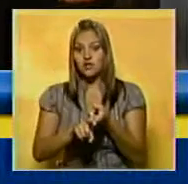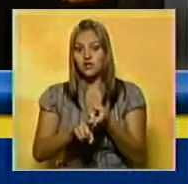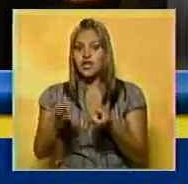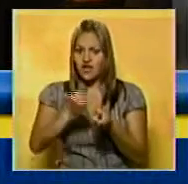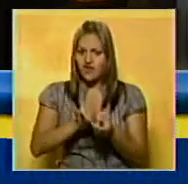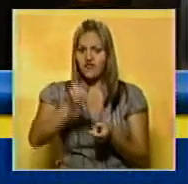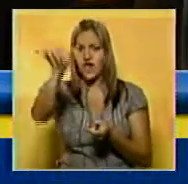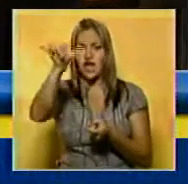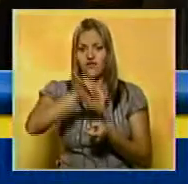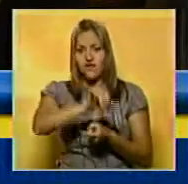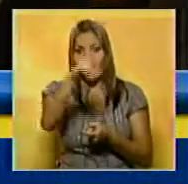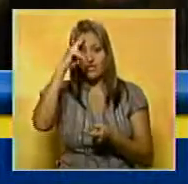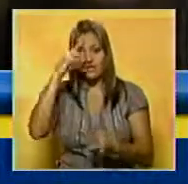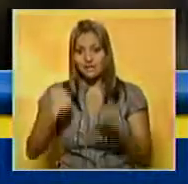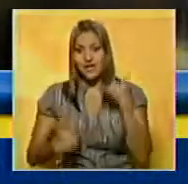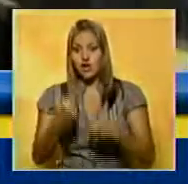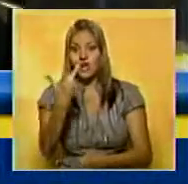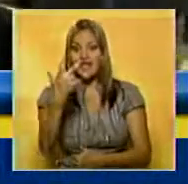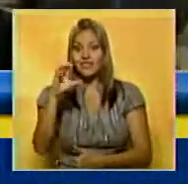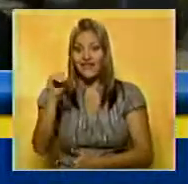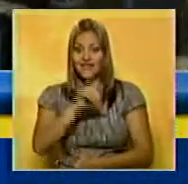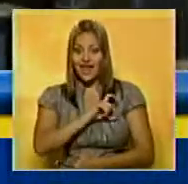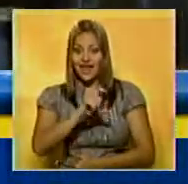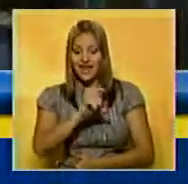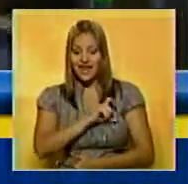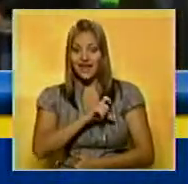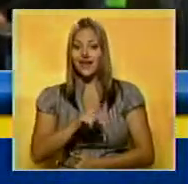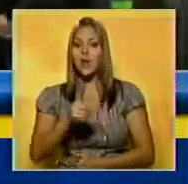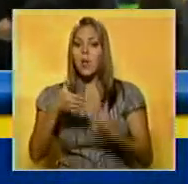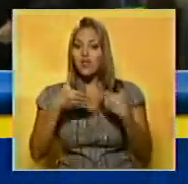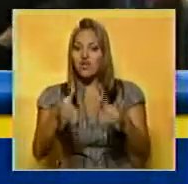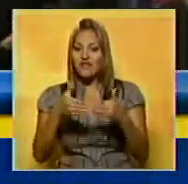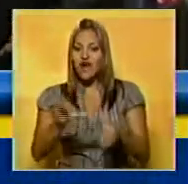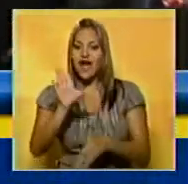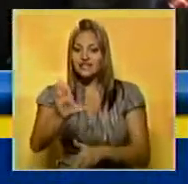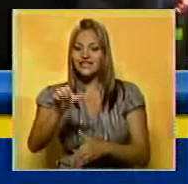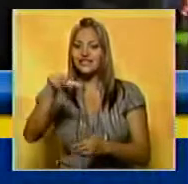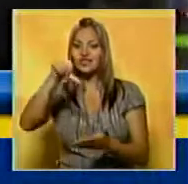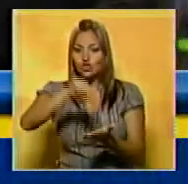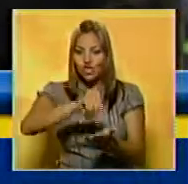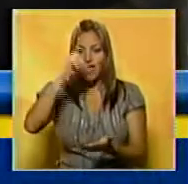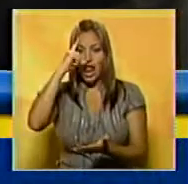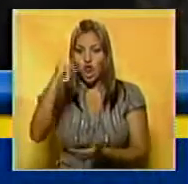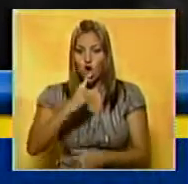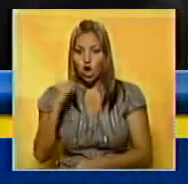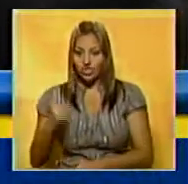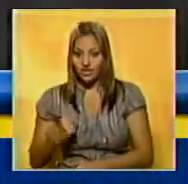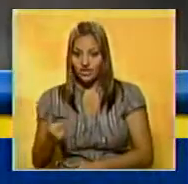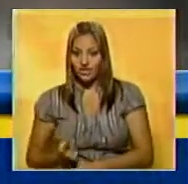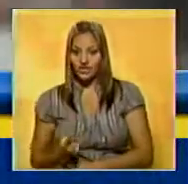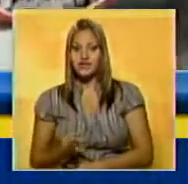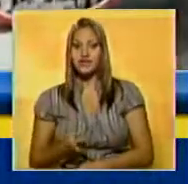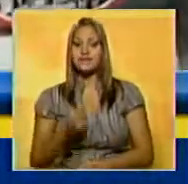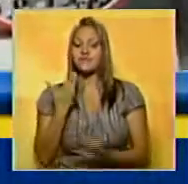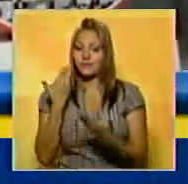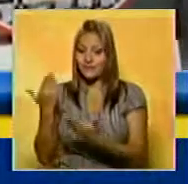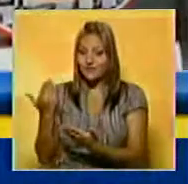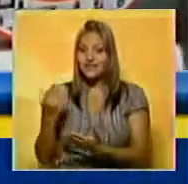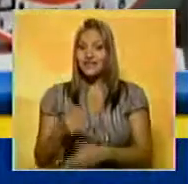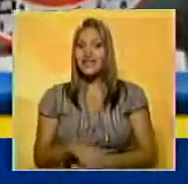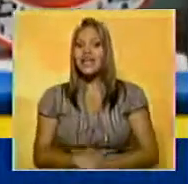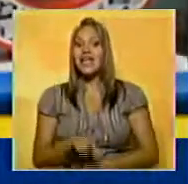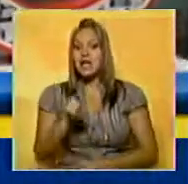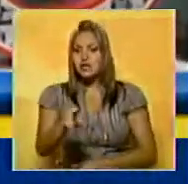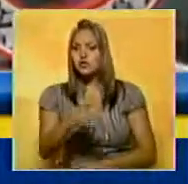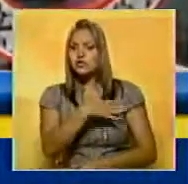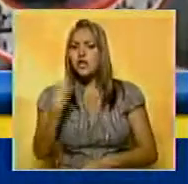viajando este miércoles 30 de enero en el transporte público de la ciudad londinense, mejor conocido como el Underground, como parte